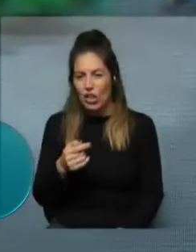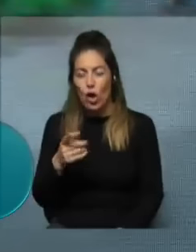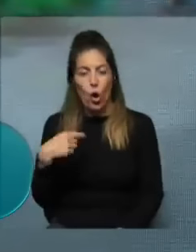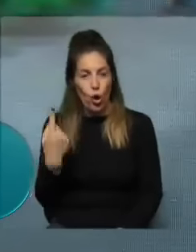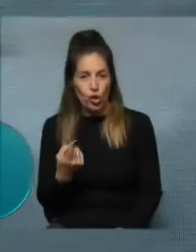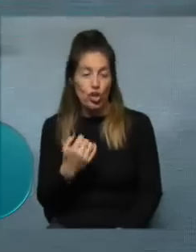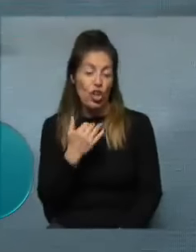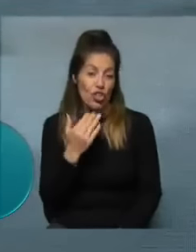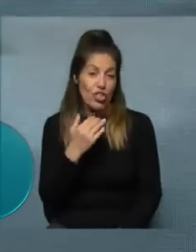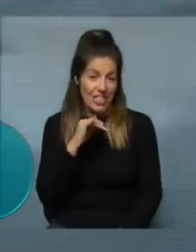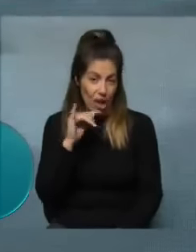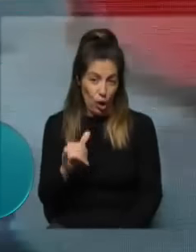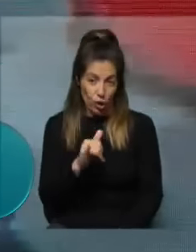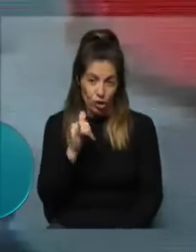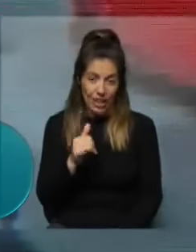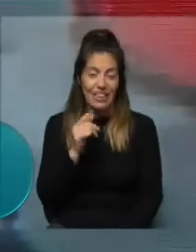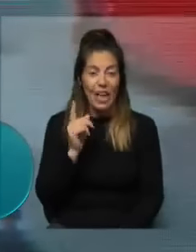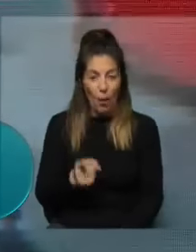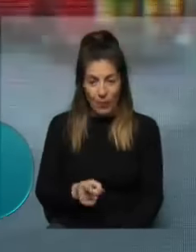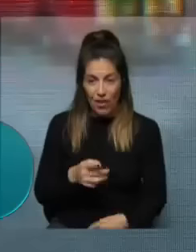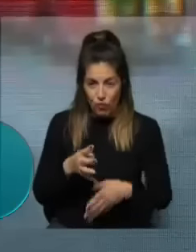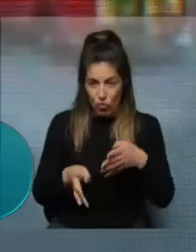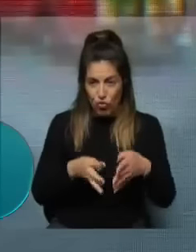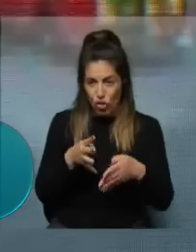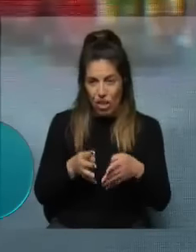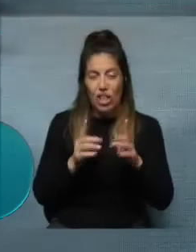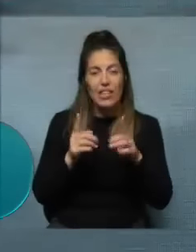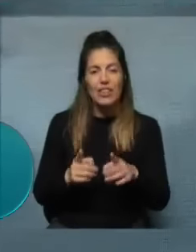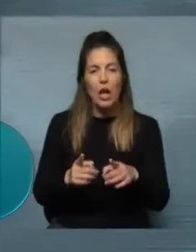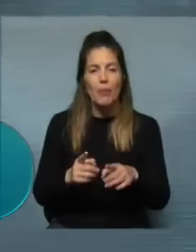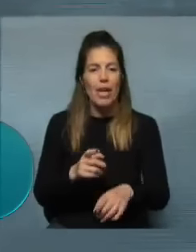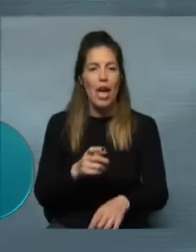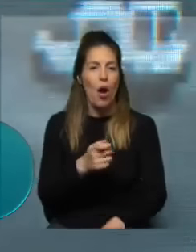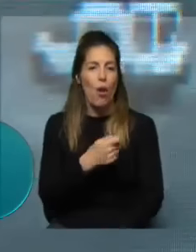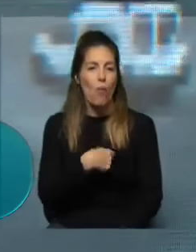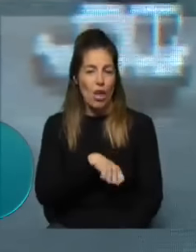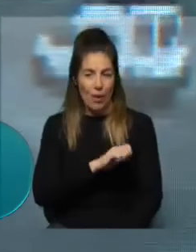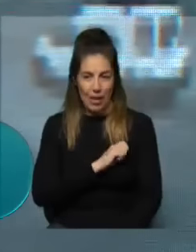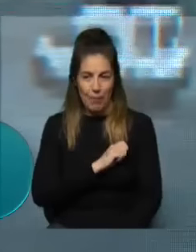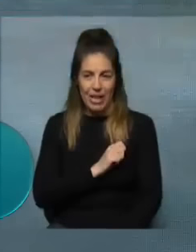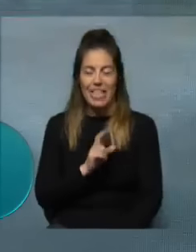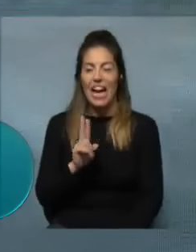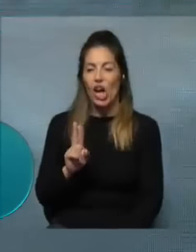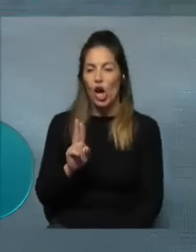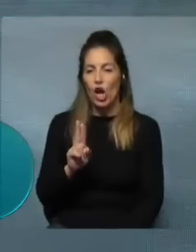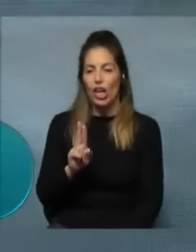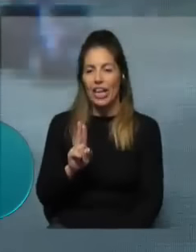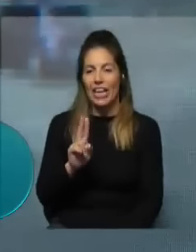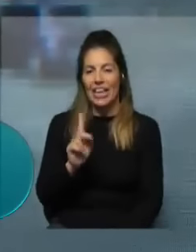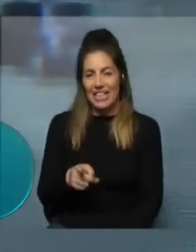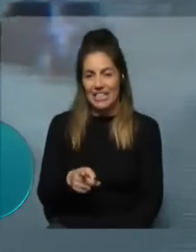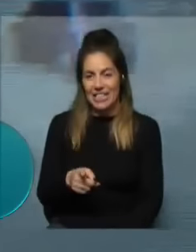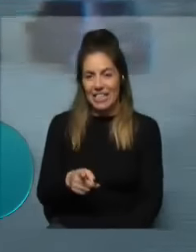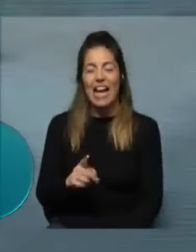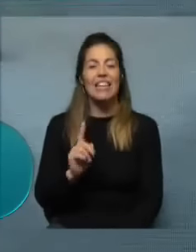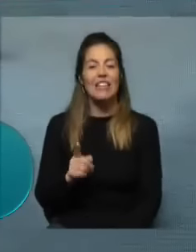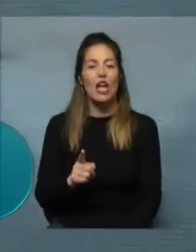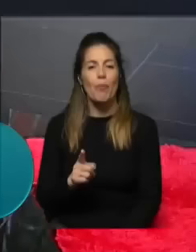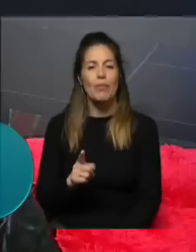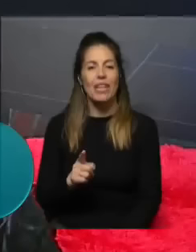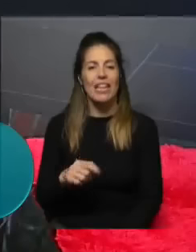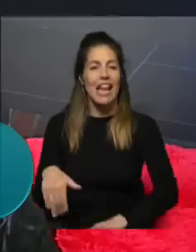comentar. No. Que también quedó ya funcionando. Y tenemos en Boulevard España y Roque Graseras también otro semáforo. Y en la calle